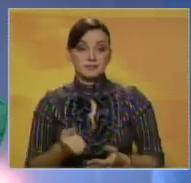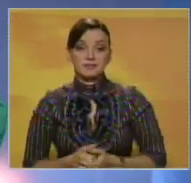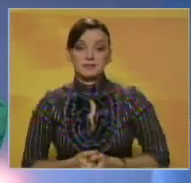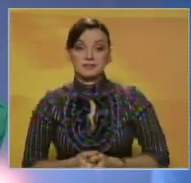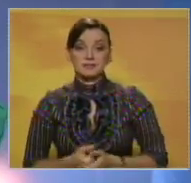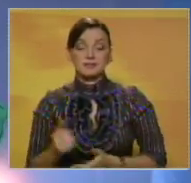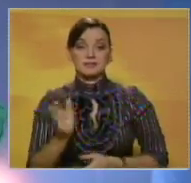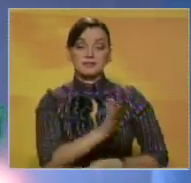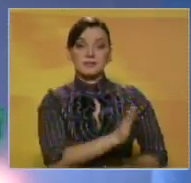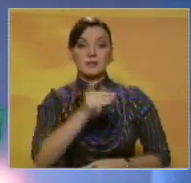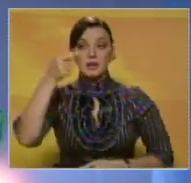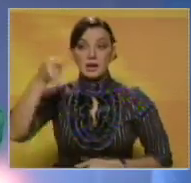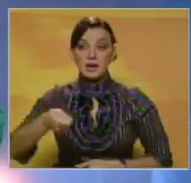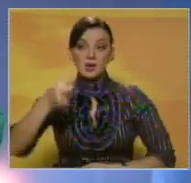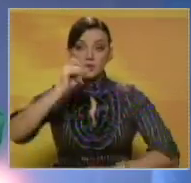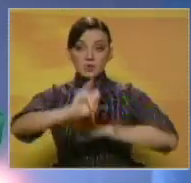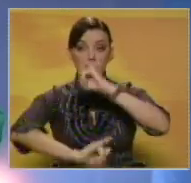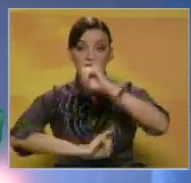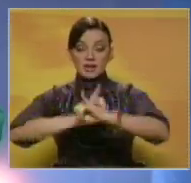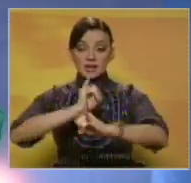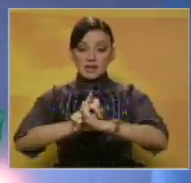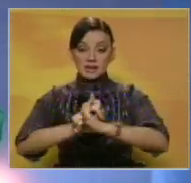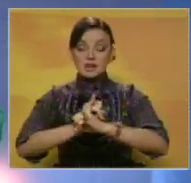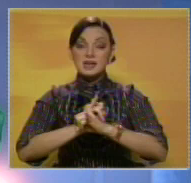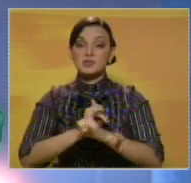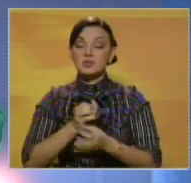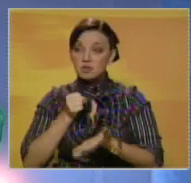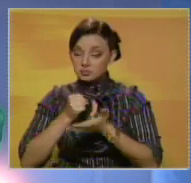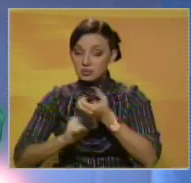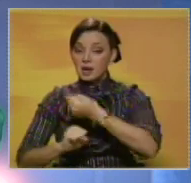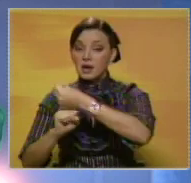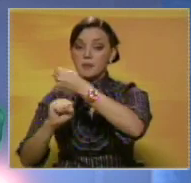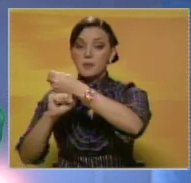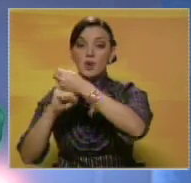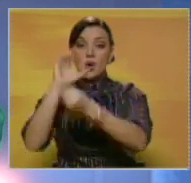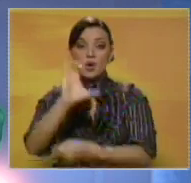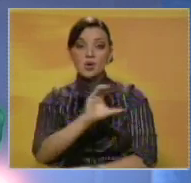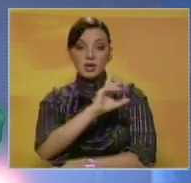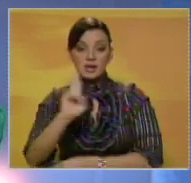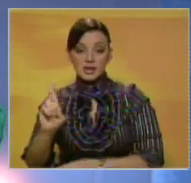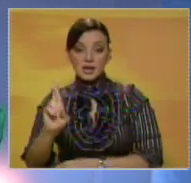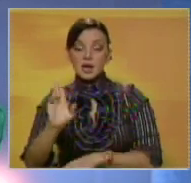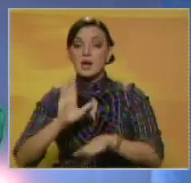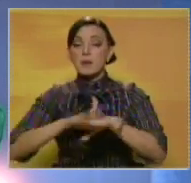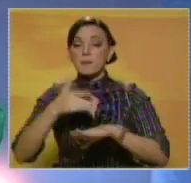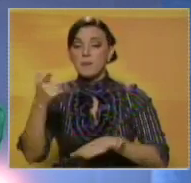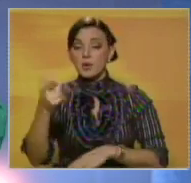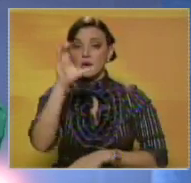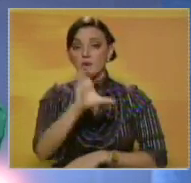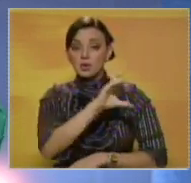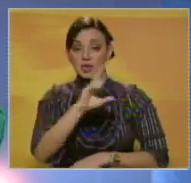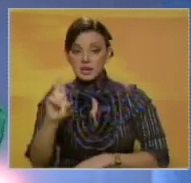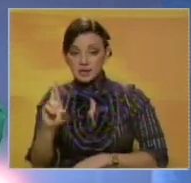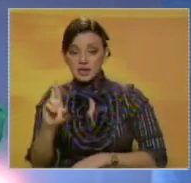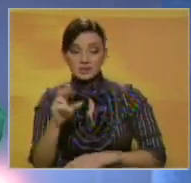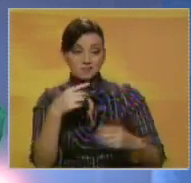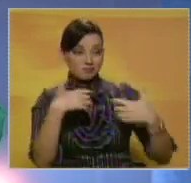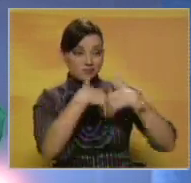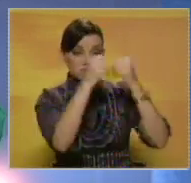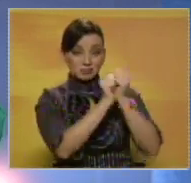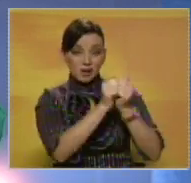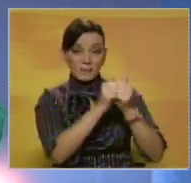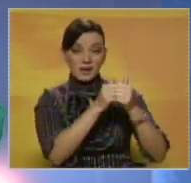La Corte Internacional de Justicia falló a favor de Costa Rica en el litigio fronterizo que esta nación enfrenta con Nicaragua por